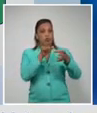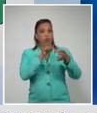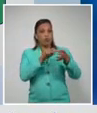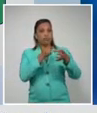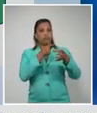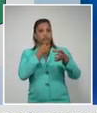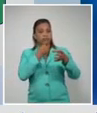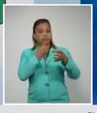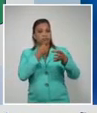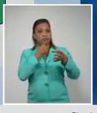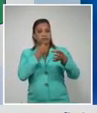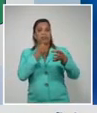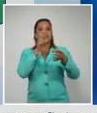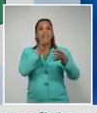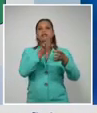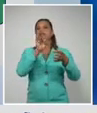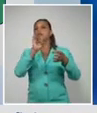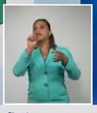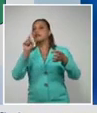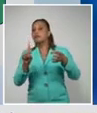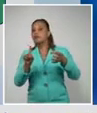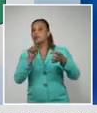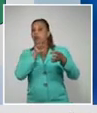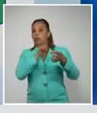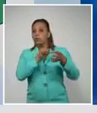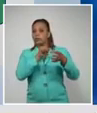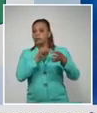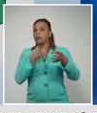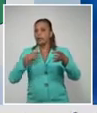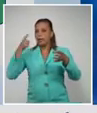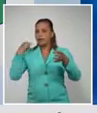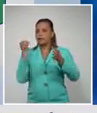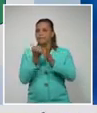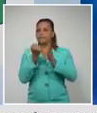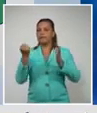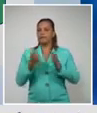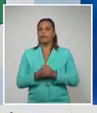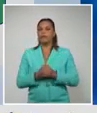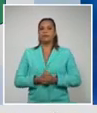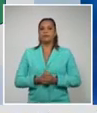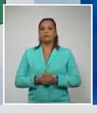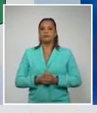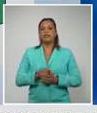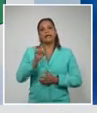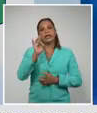171 de los pacientes diagnosticados ayer. Estamos hablando el